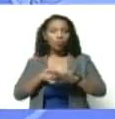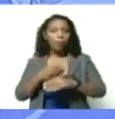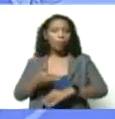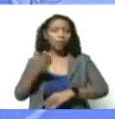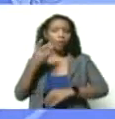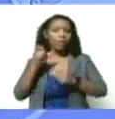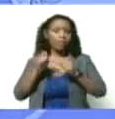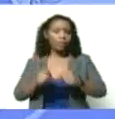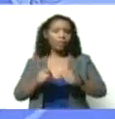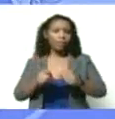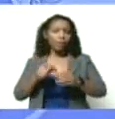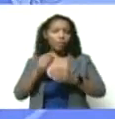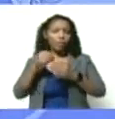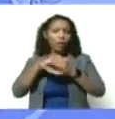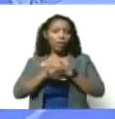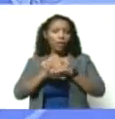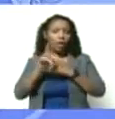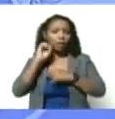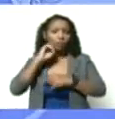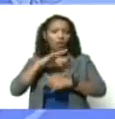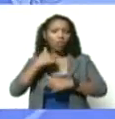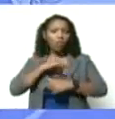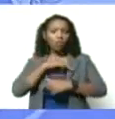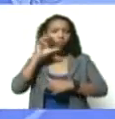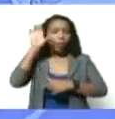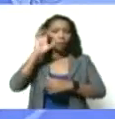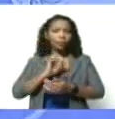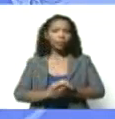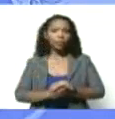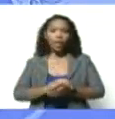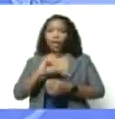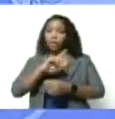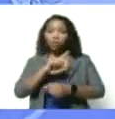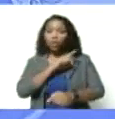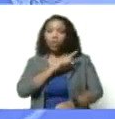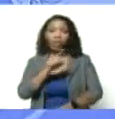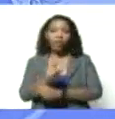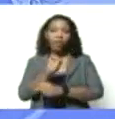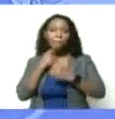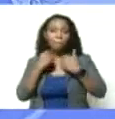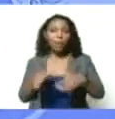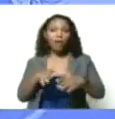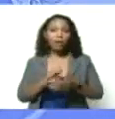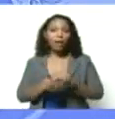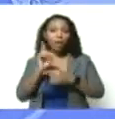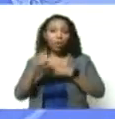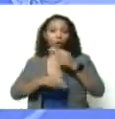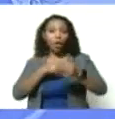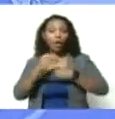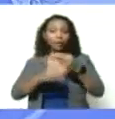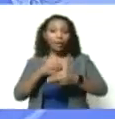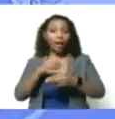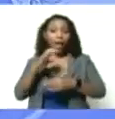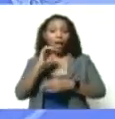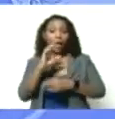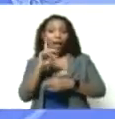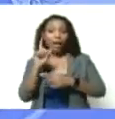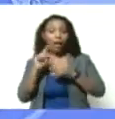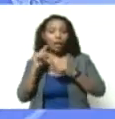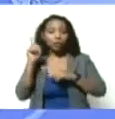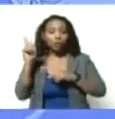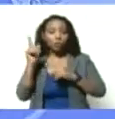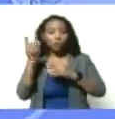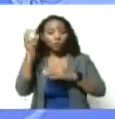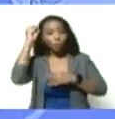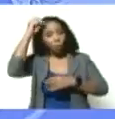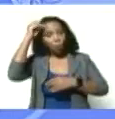que deben quedar registrados en la historia de nuestro país, que no se deben perder. Que eso es lo que hacía Earle con sus crónicas y